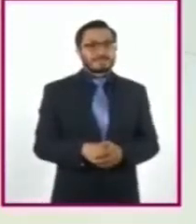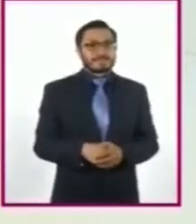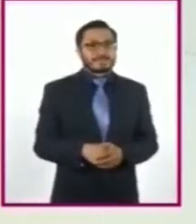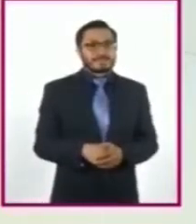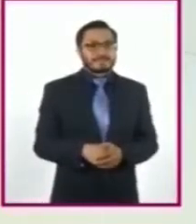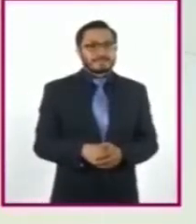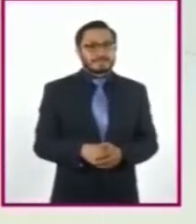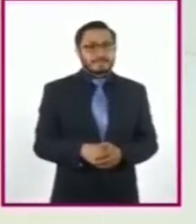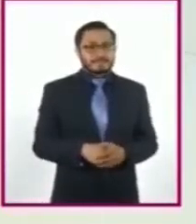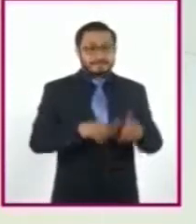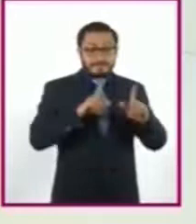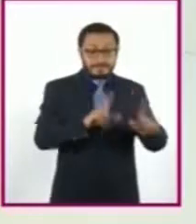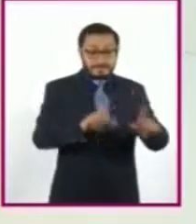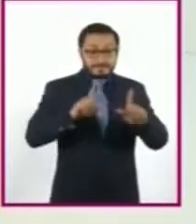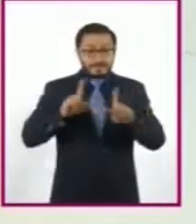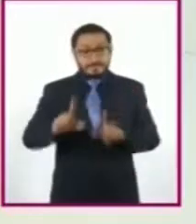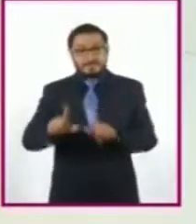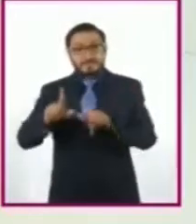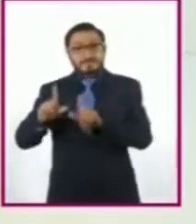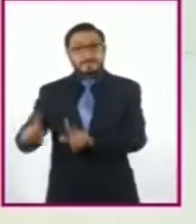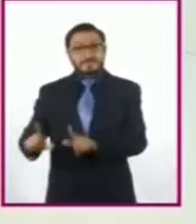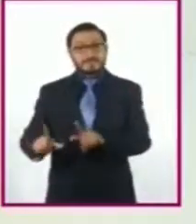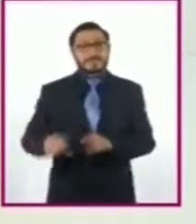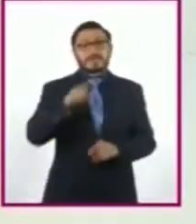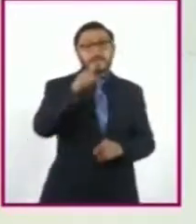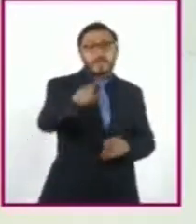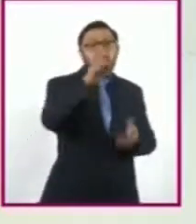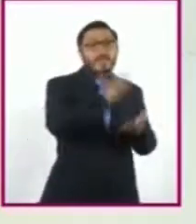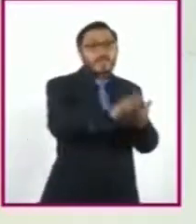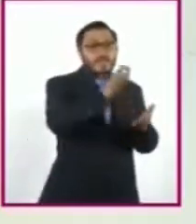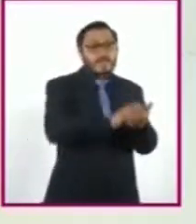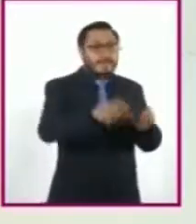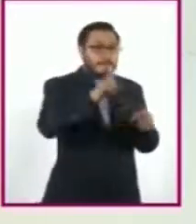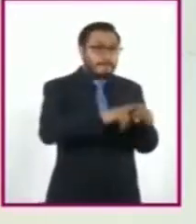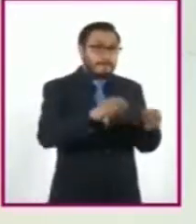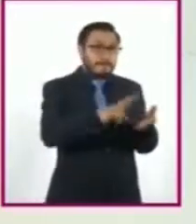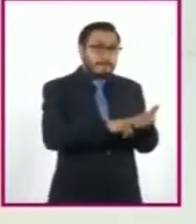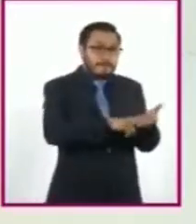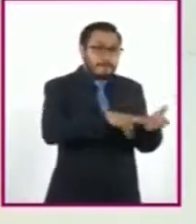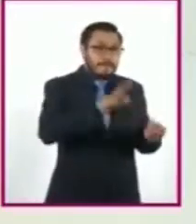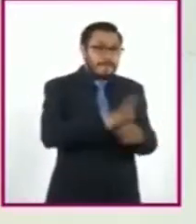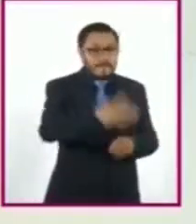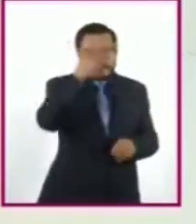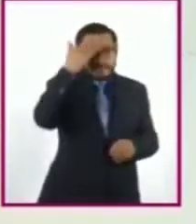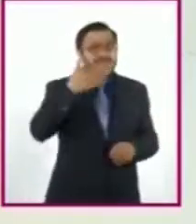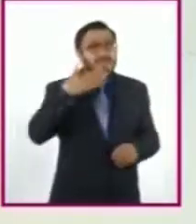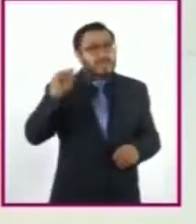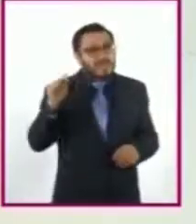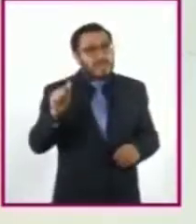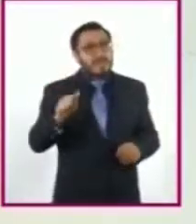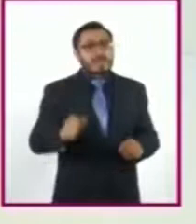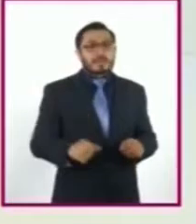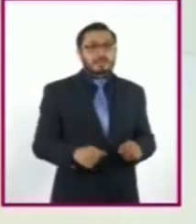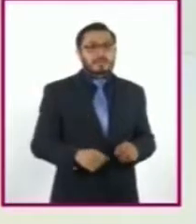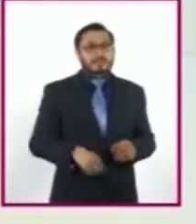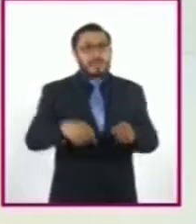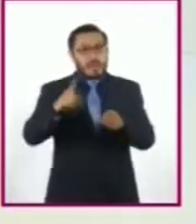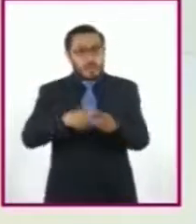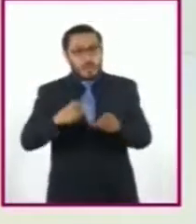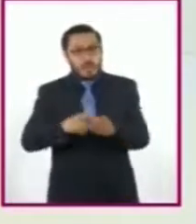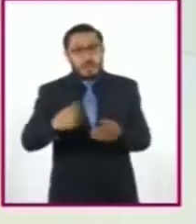En tarjetas separadas, escriban con color verde las capacidades y con color azul